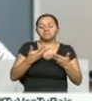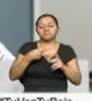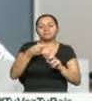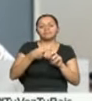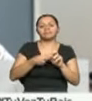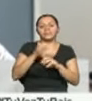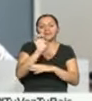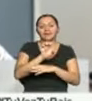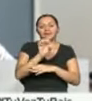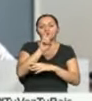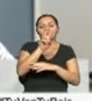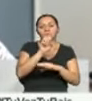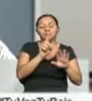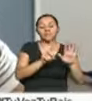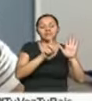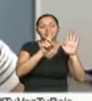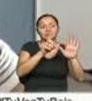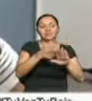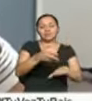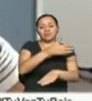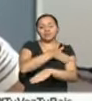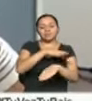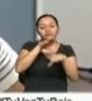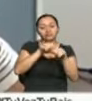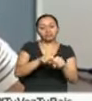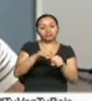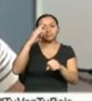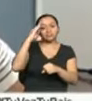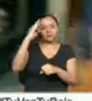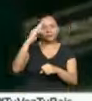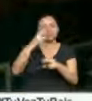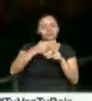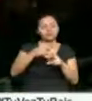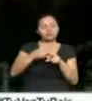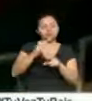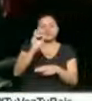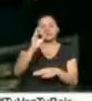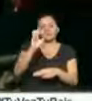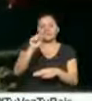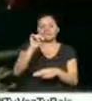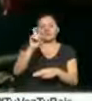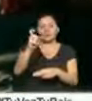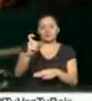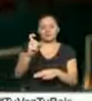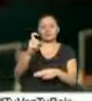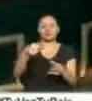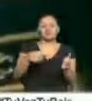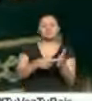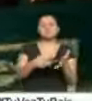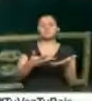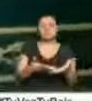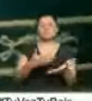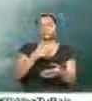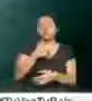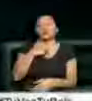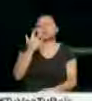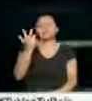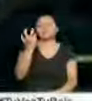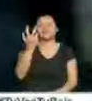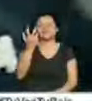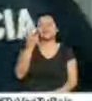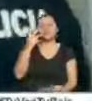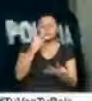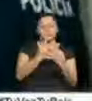del 2016 se realizó el operativo policial denominado Fénix. en donde hubo 13 detenidos,